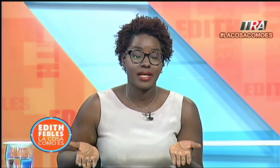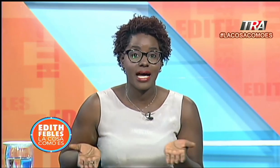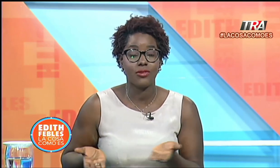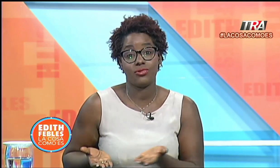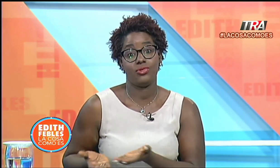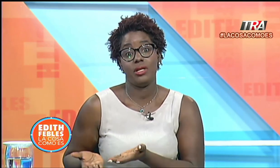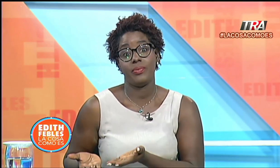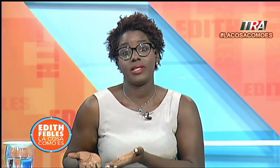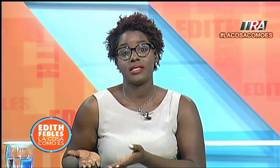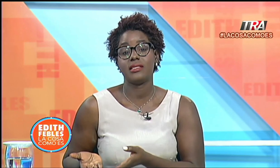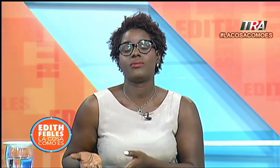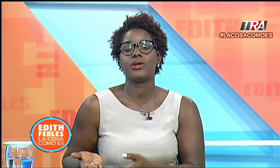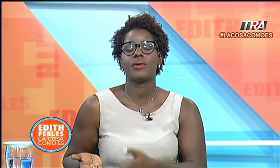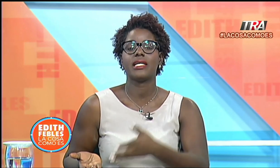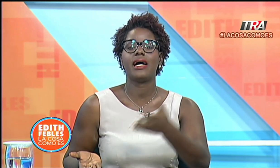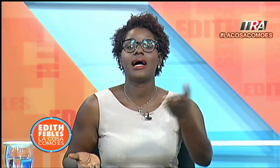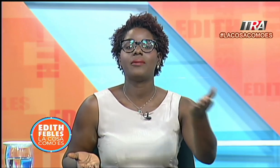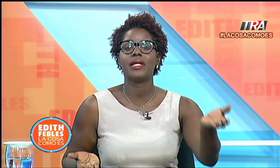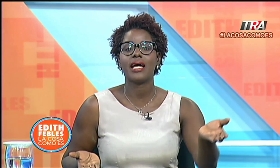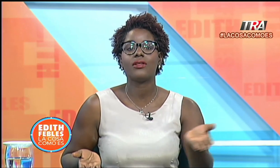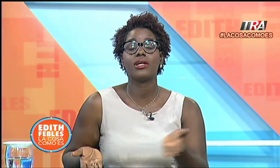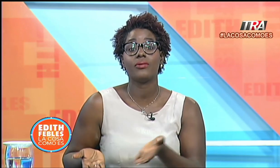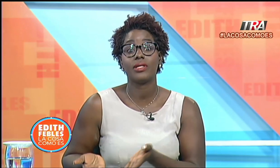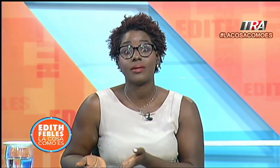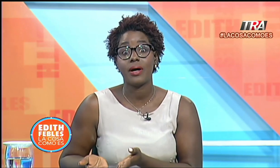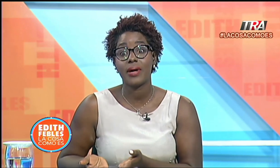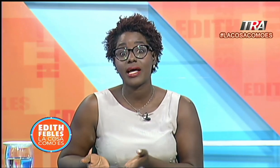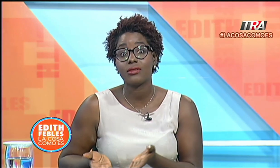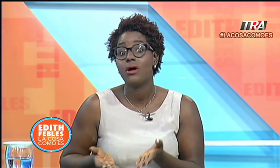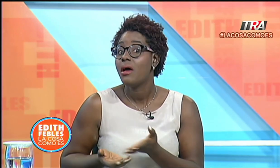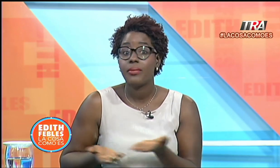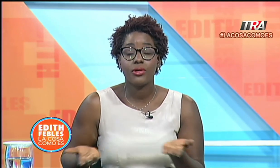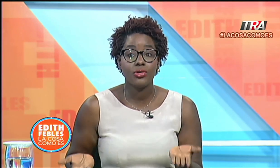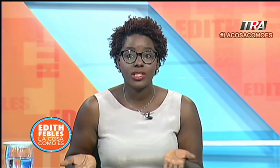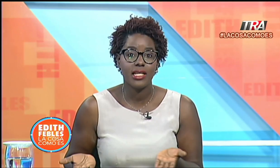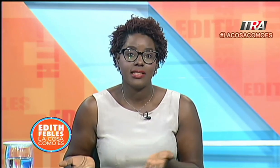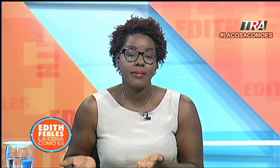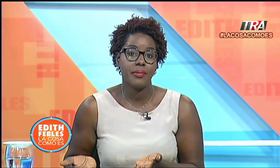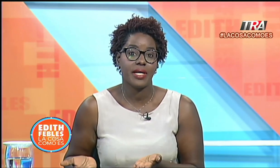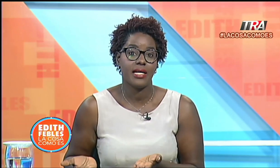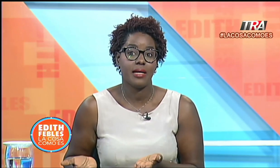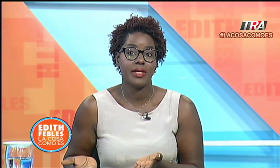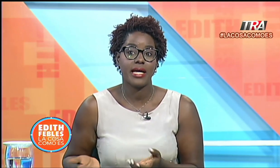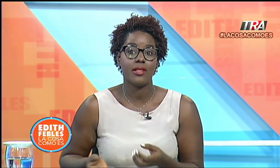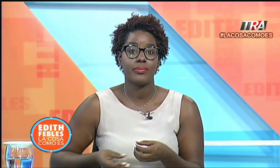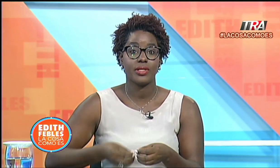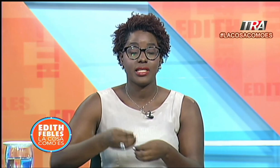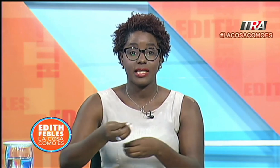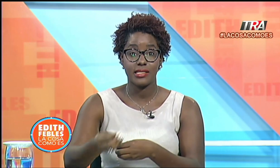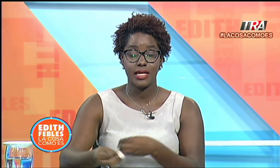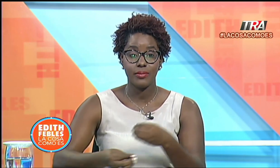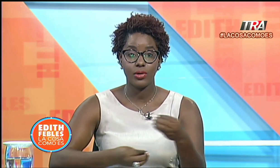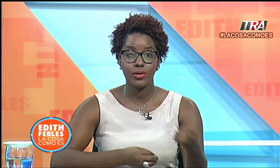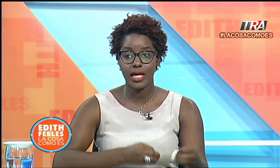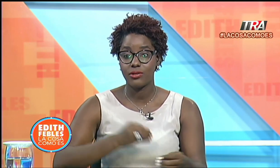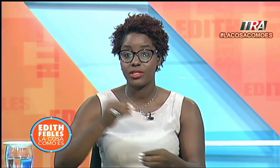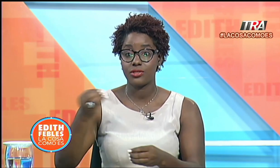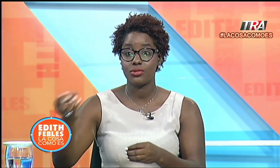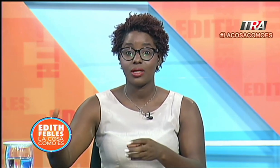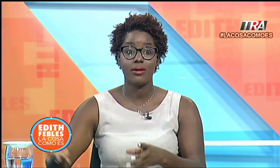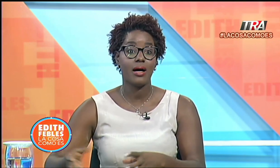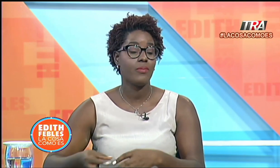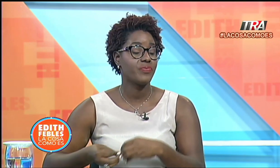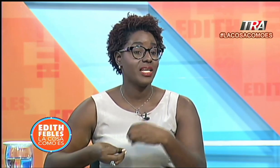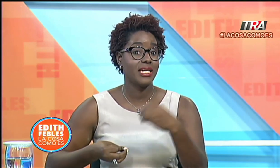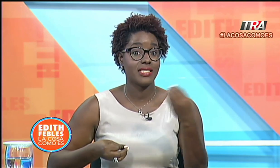al mercado, que usted le puede decir, bueno, vaya al mercado que lo encuentra más barato, pero no tiene el tiempo para ir al mercado porque tiene que estar involucrado entre